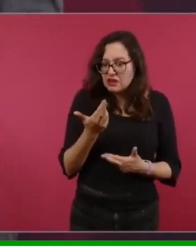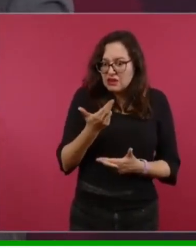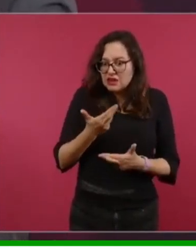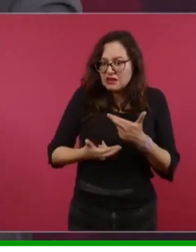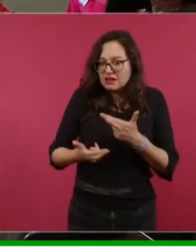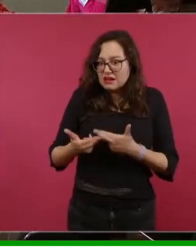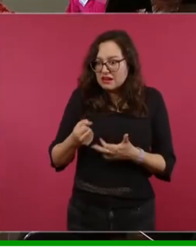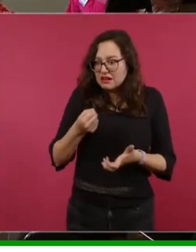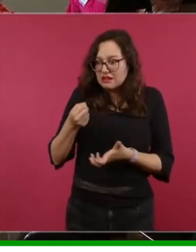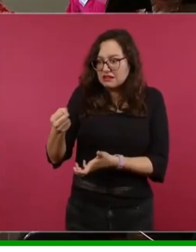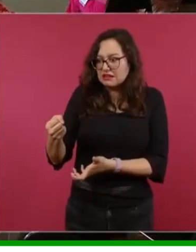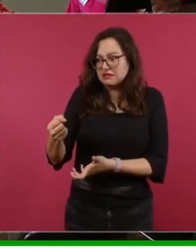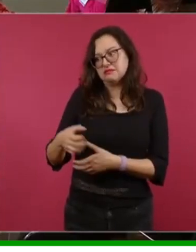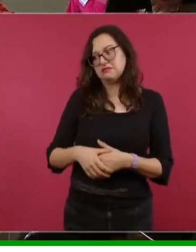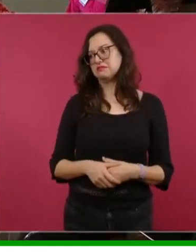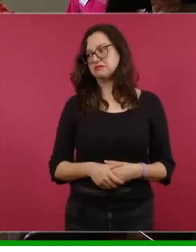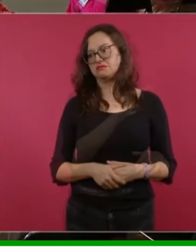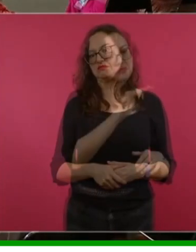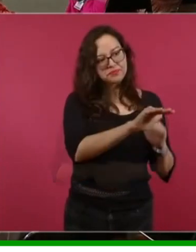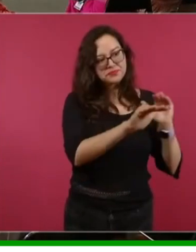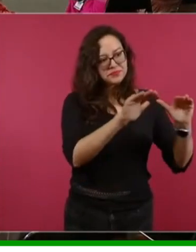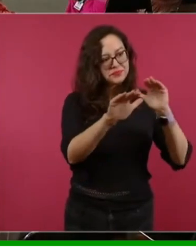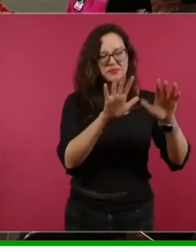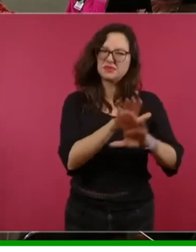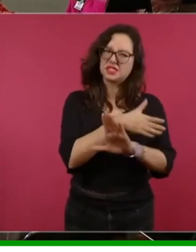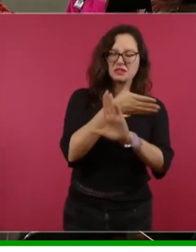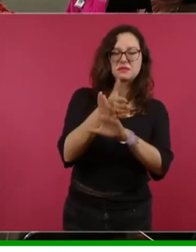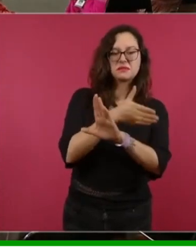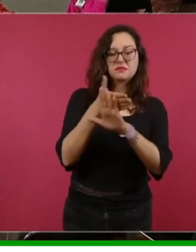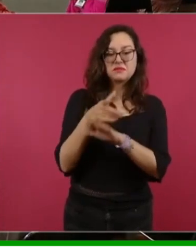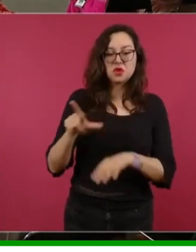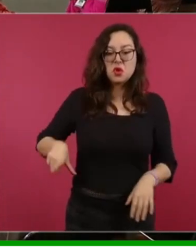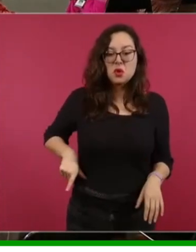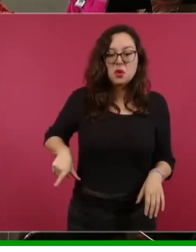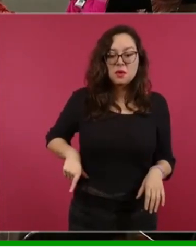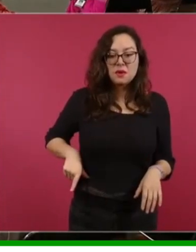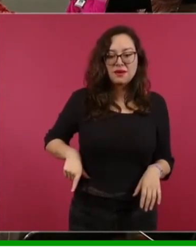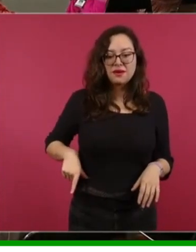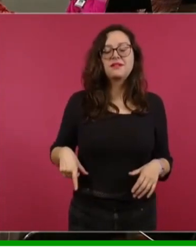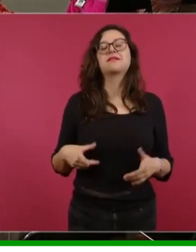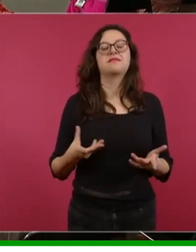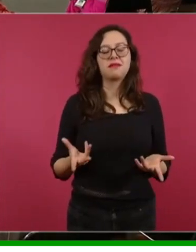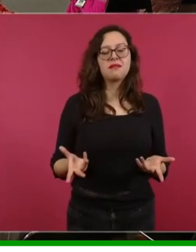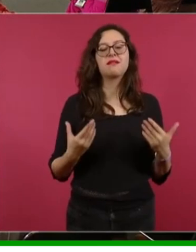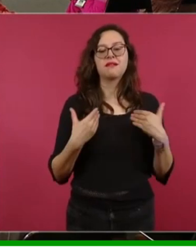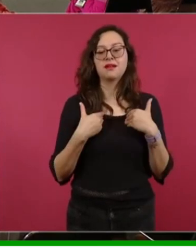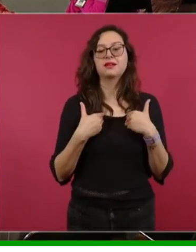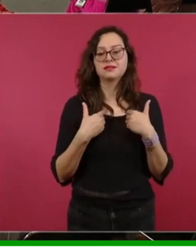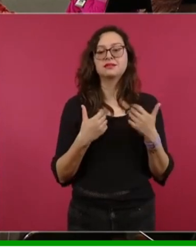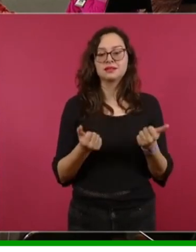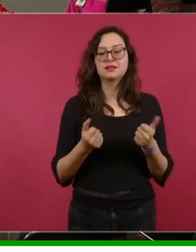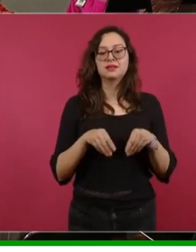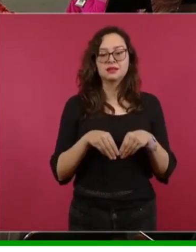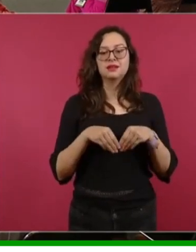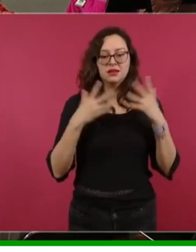tienen muy buena relación con los medios, entonces se apoyan